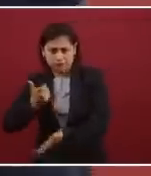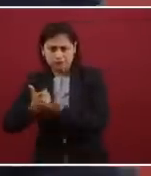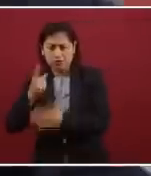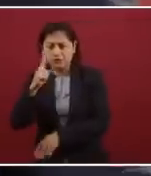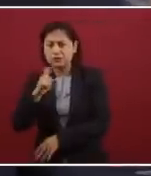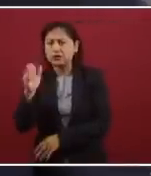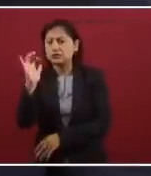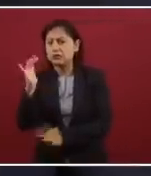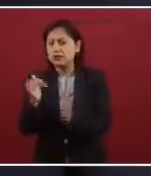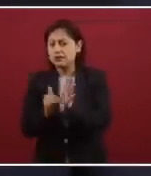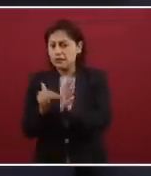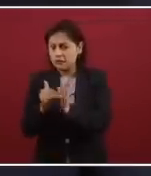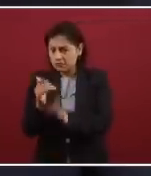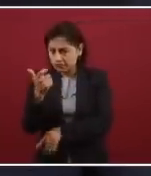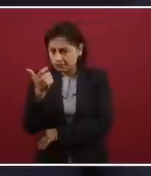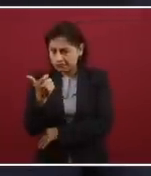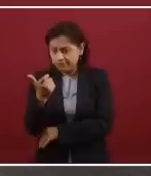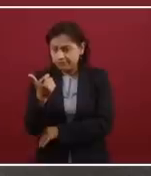pesos